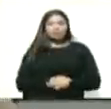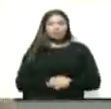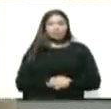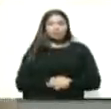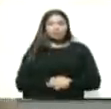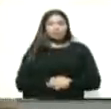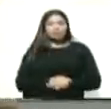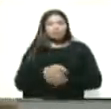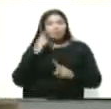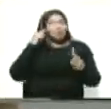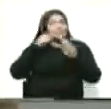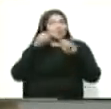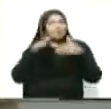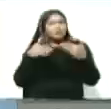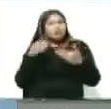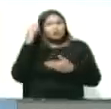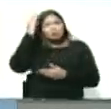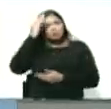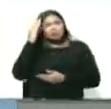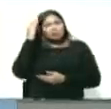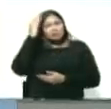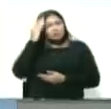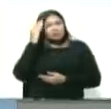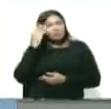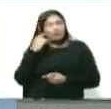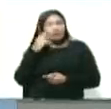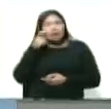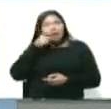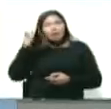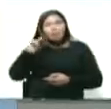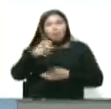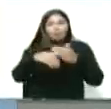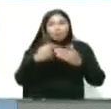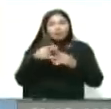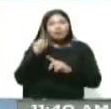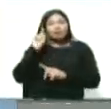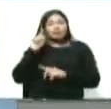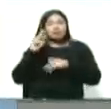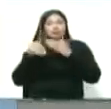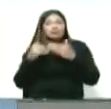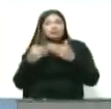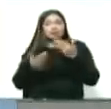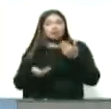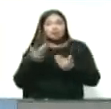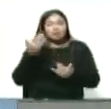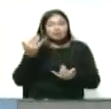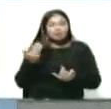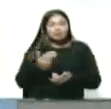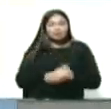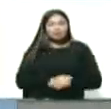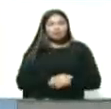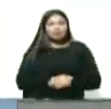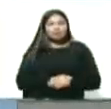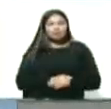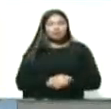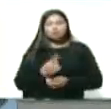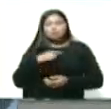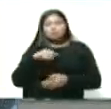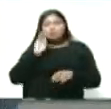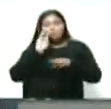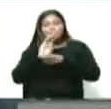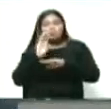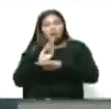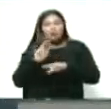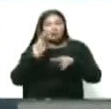El objetivo es concientizar a la población sobre la necesidad e importancia de proteger a los niños,